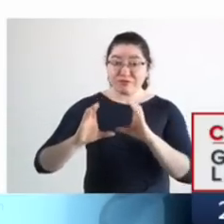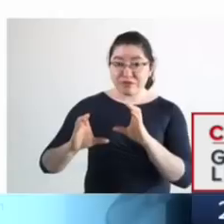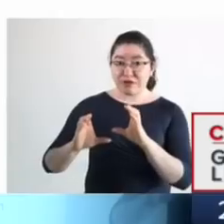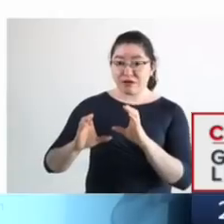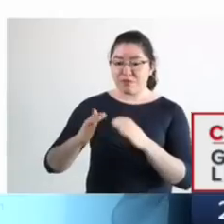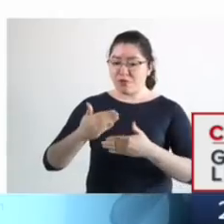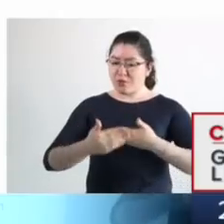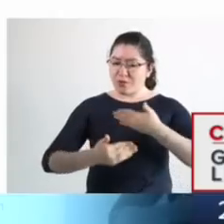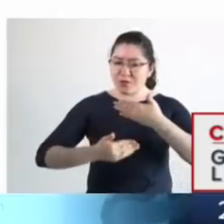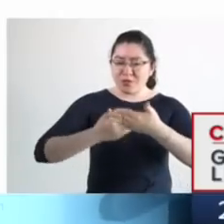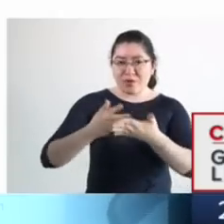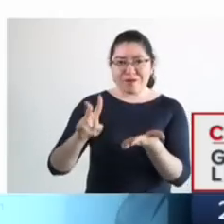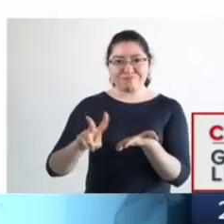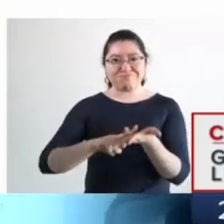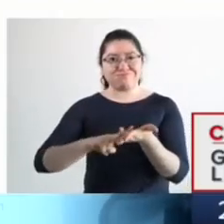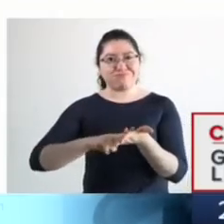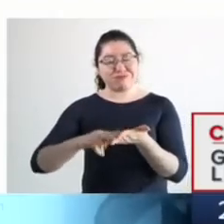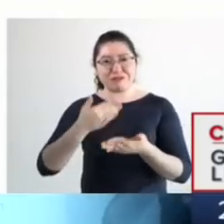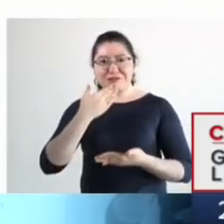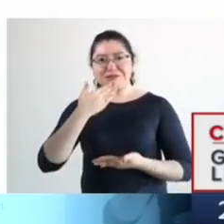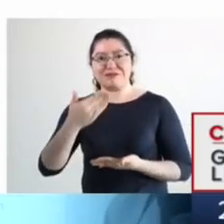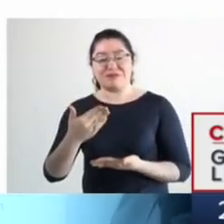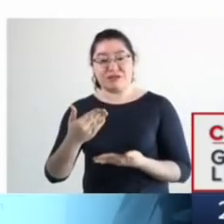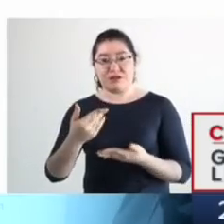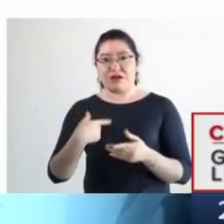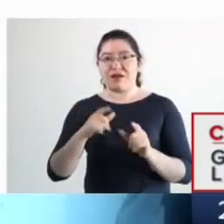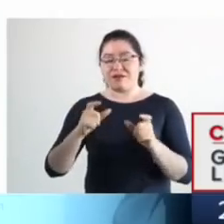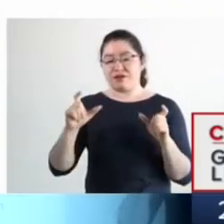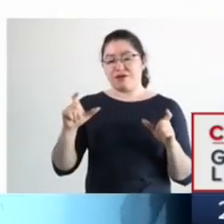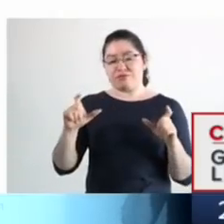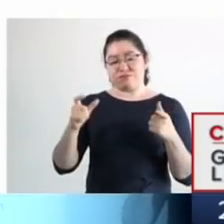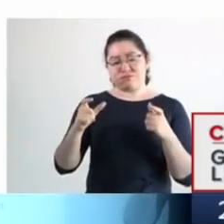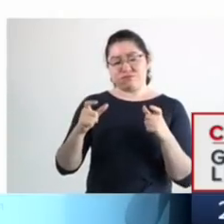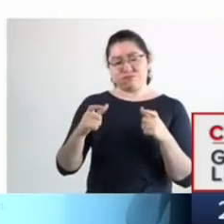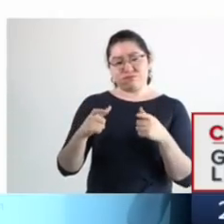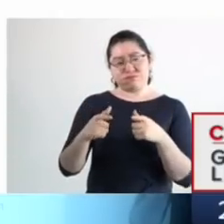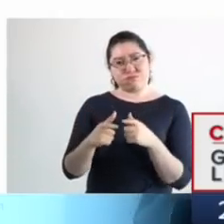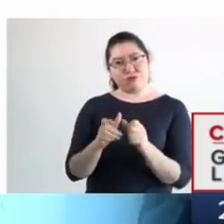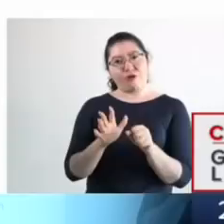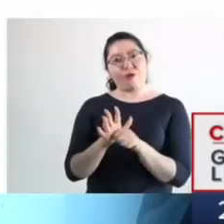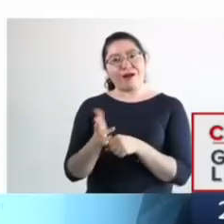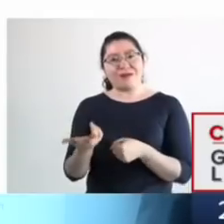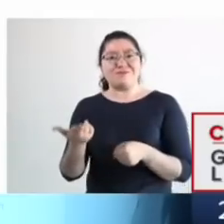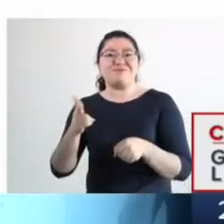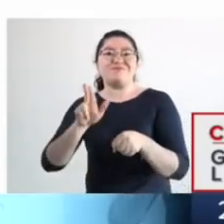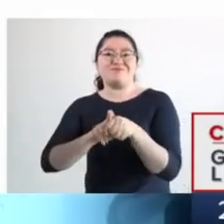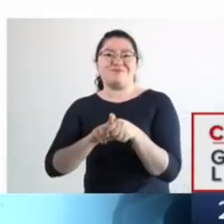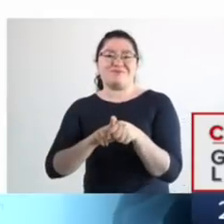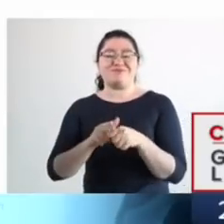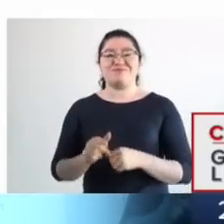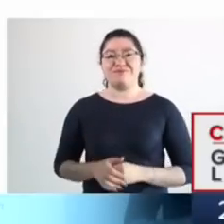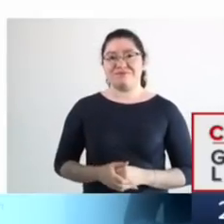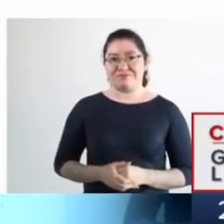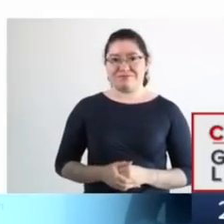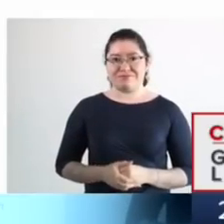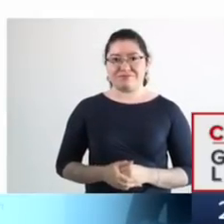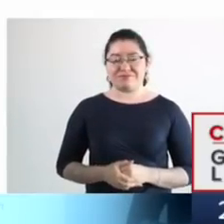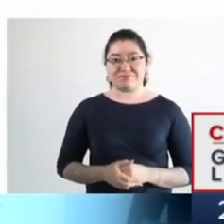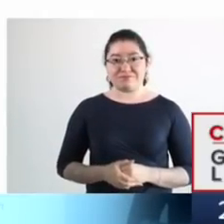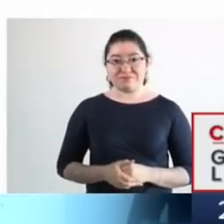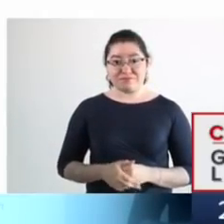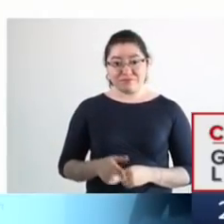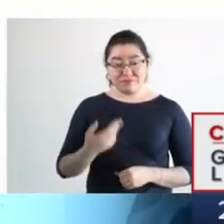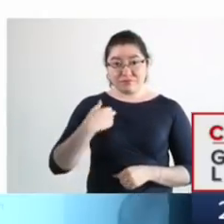cuidamos podemos caminar hacia la línea verde que va disminuyendo poco a poco las hospitalizaciones